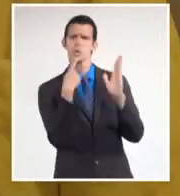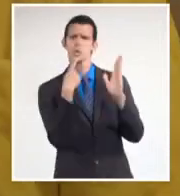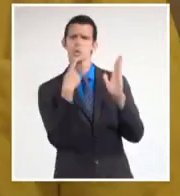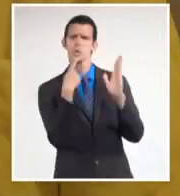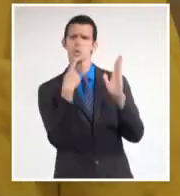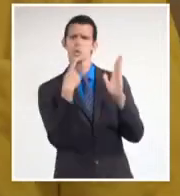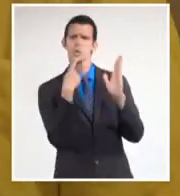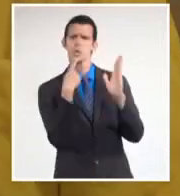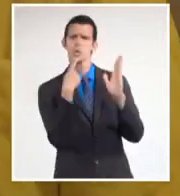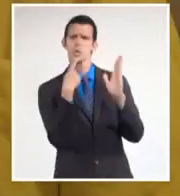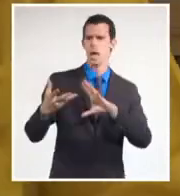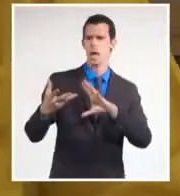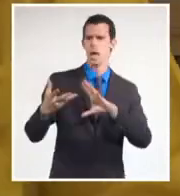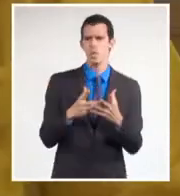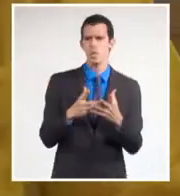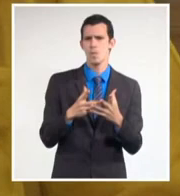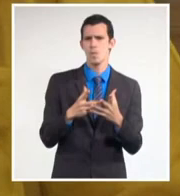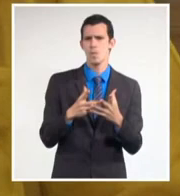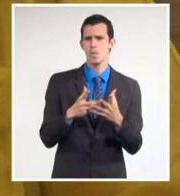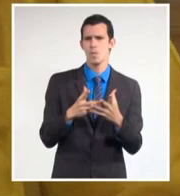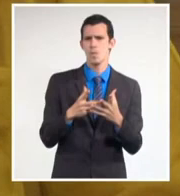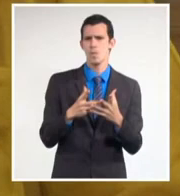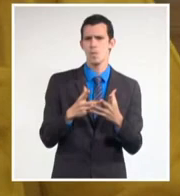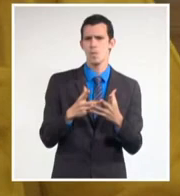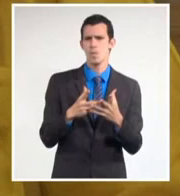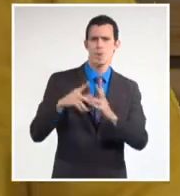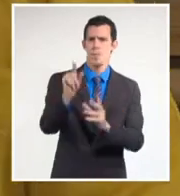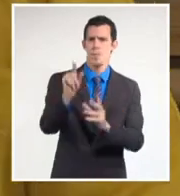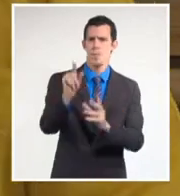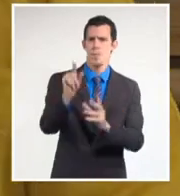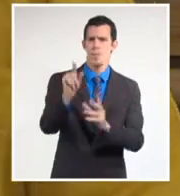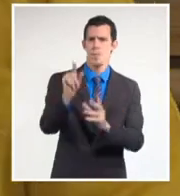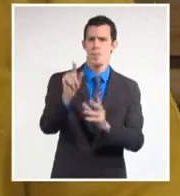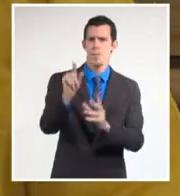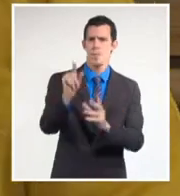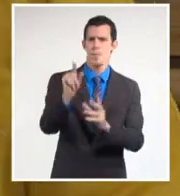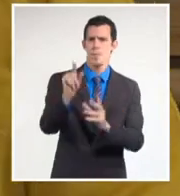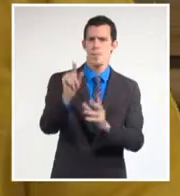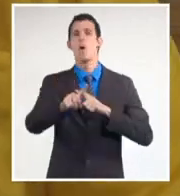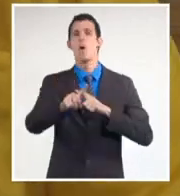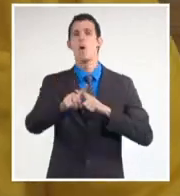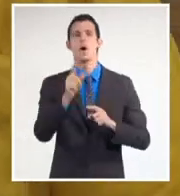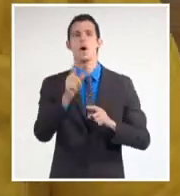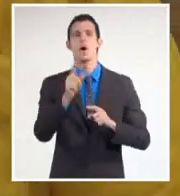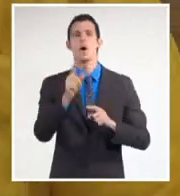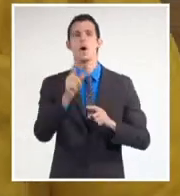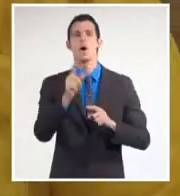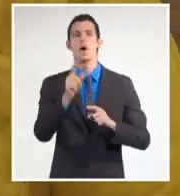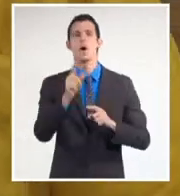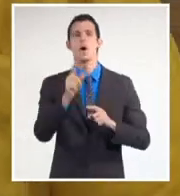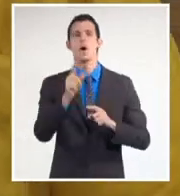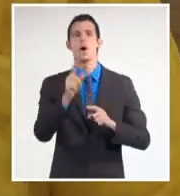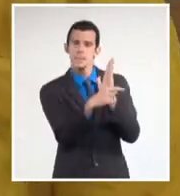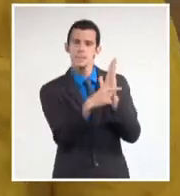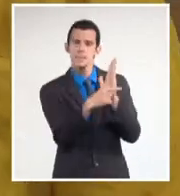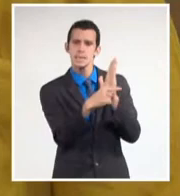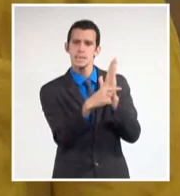tecnologías, se incluye también la posibilidad de la inversión extranjera en nuestros centrales azucareros, por lo tanto son